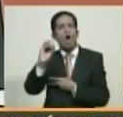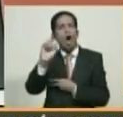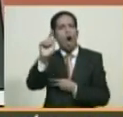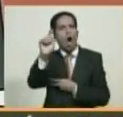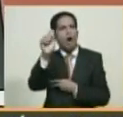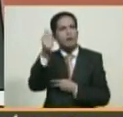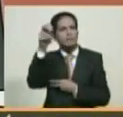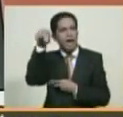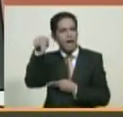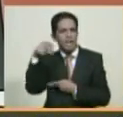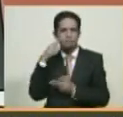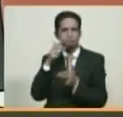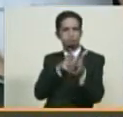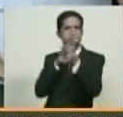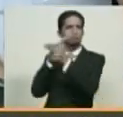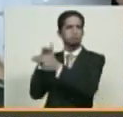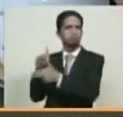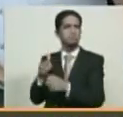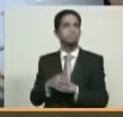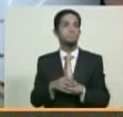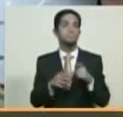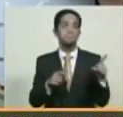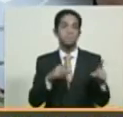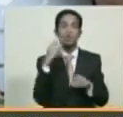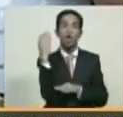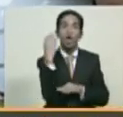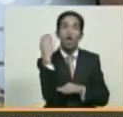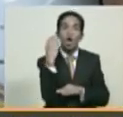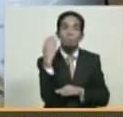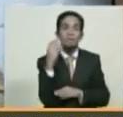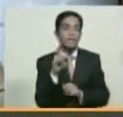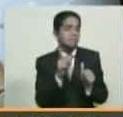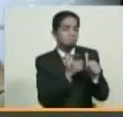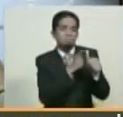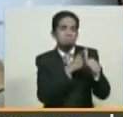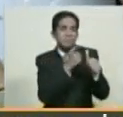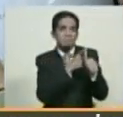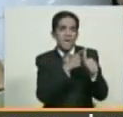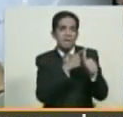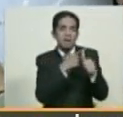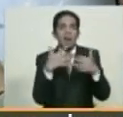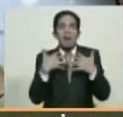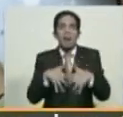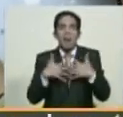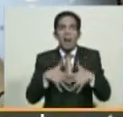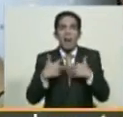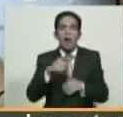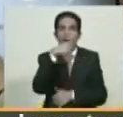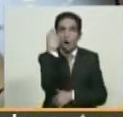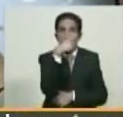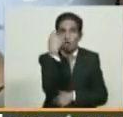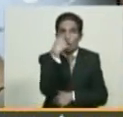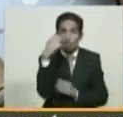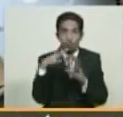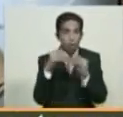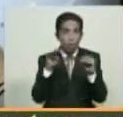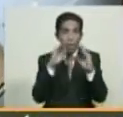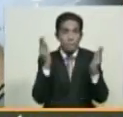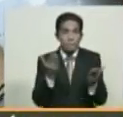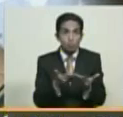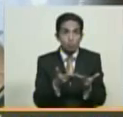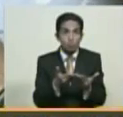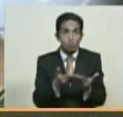país, que es el primer productor de cocaína del planeta entero. Este país, que tiene el mayor